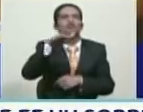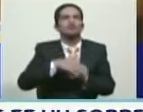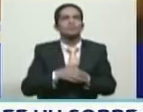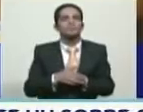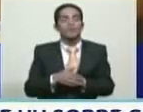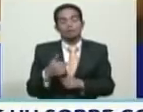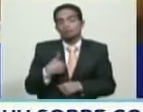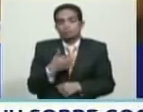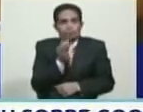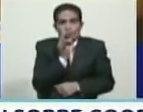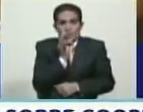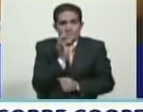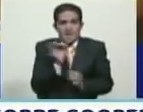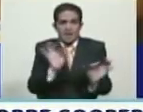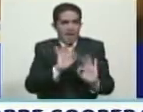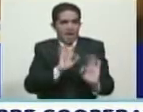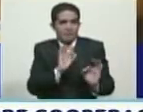presidente.